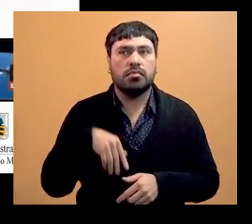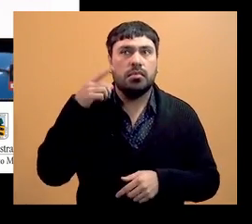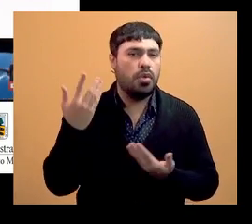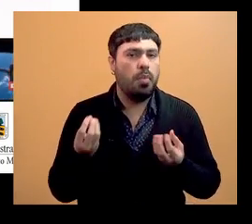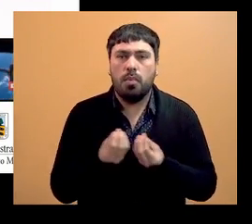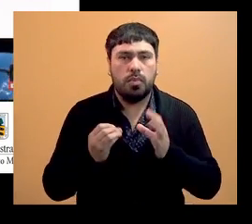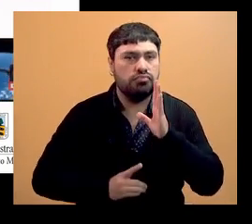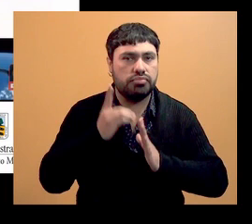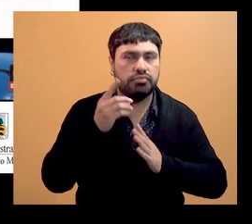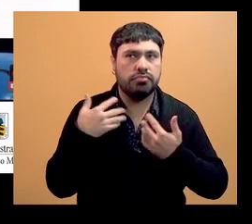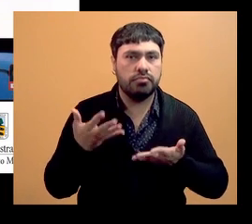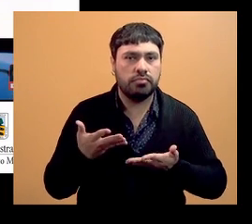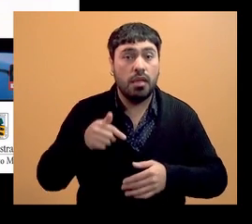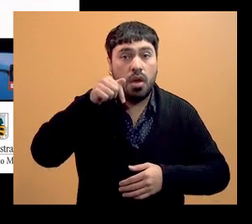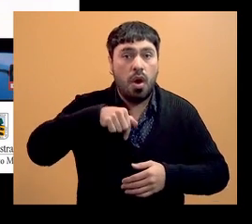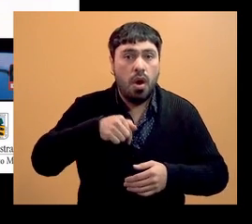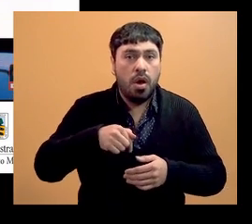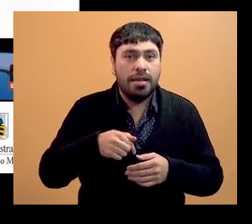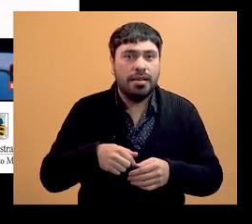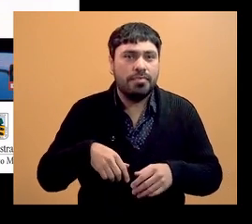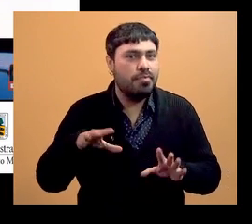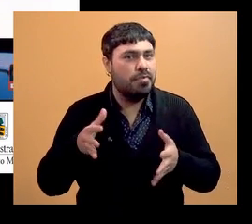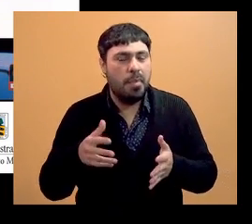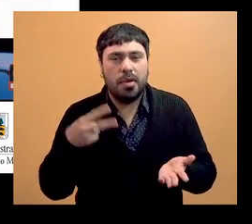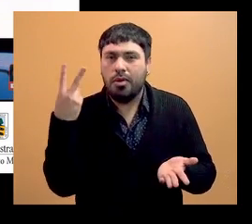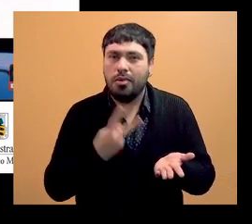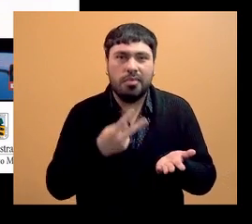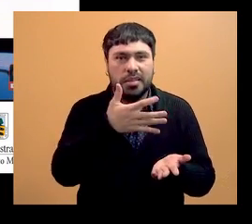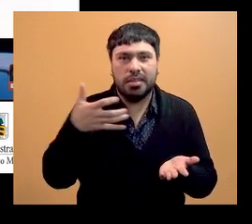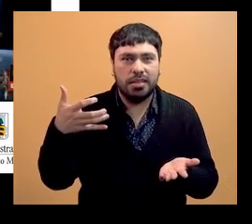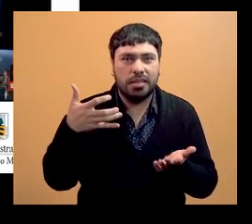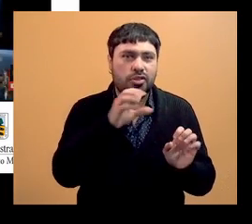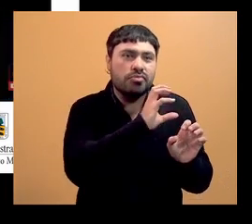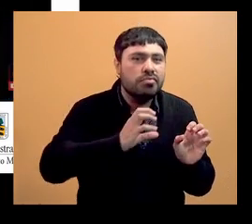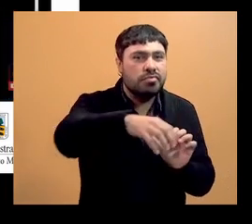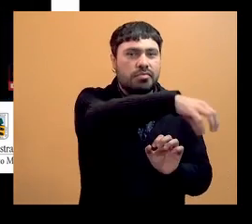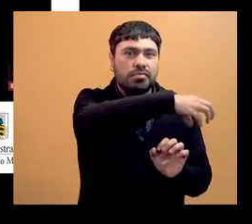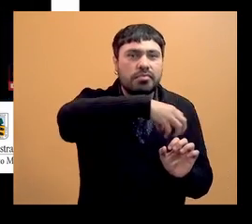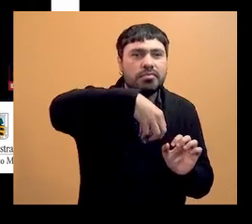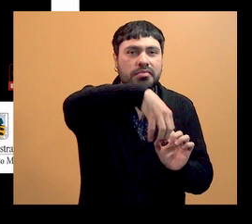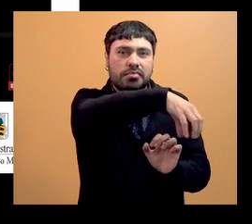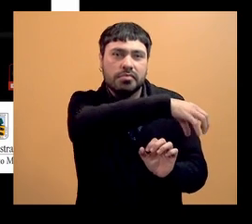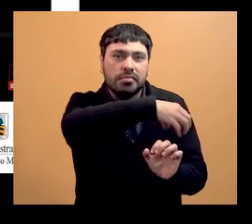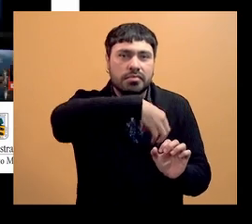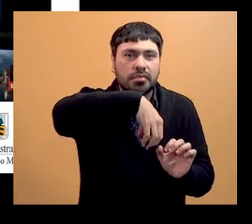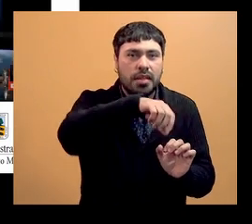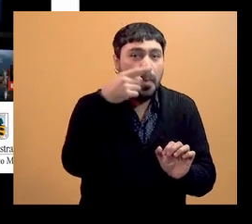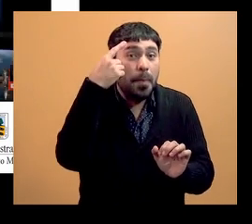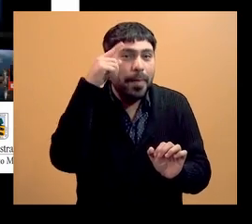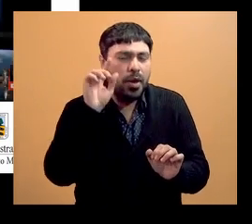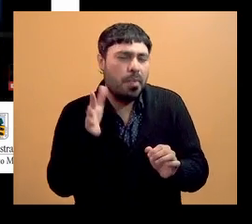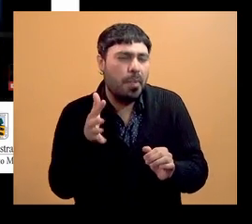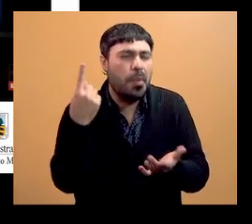más de 2.000 satélites en operación, creo que superan los 2.500. Hay distintos tipos de satélites, por supuesto, me van a disculpar que